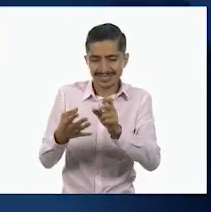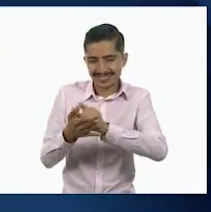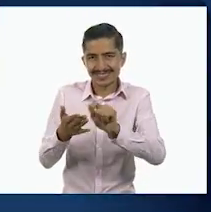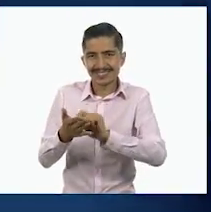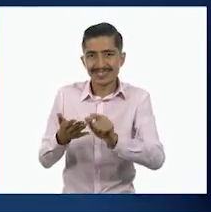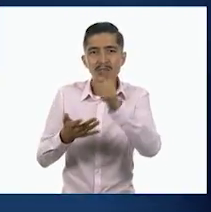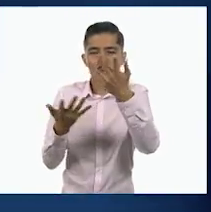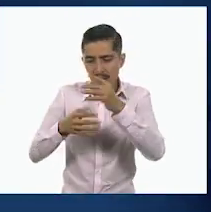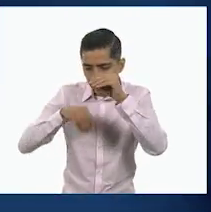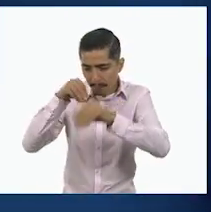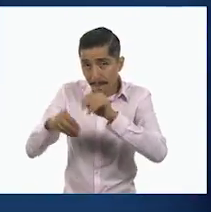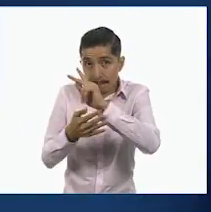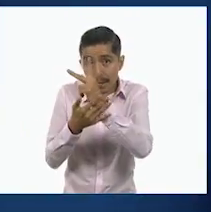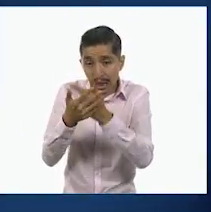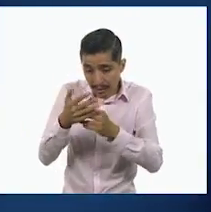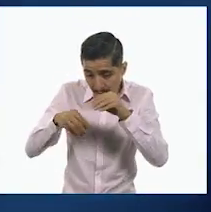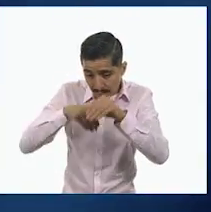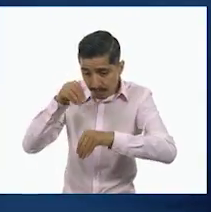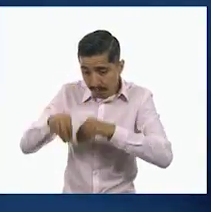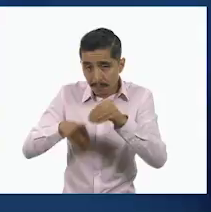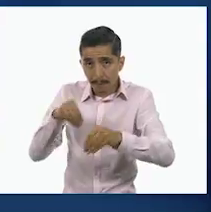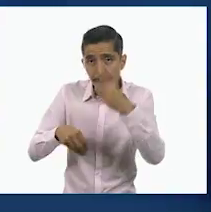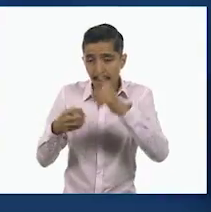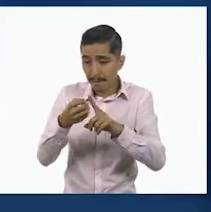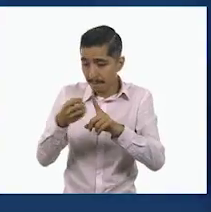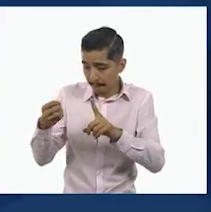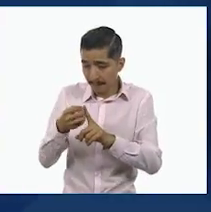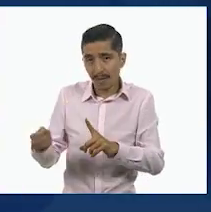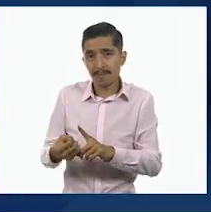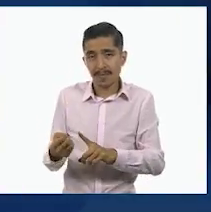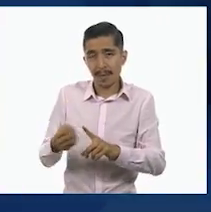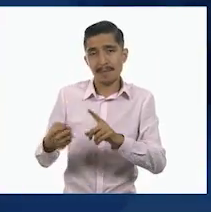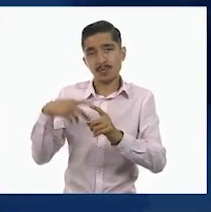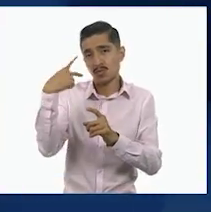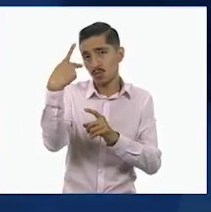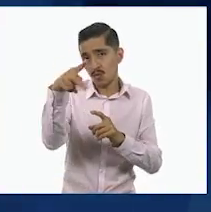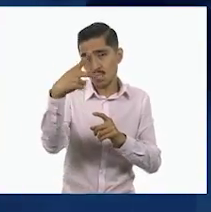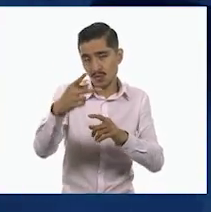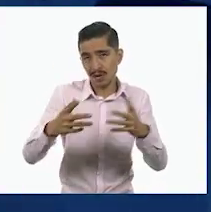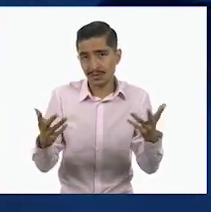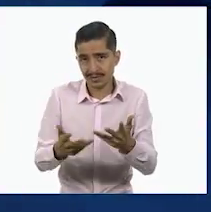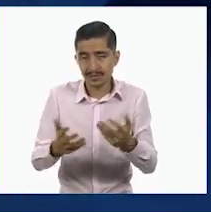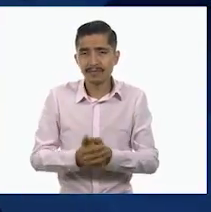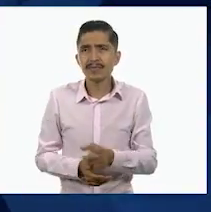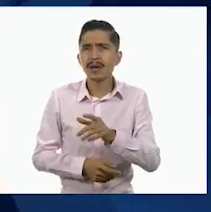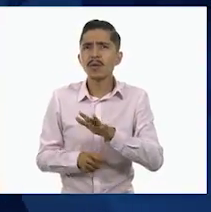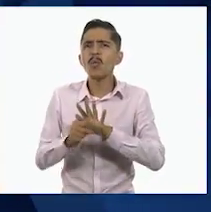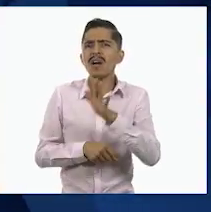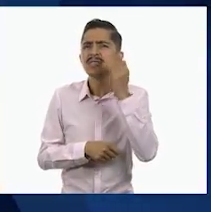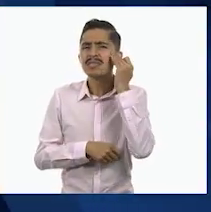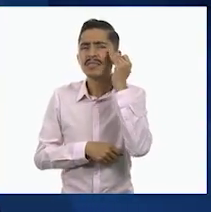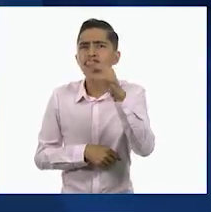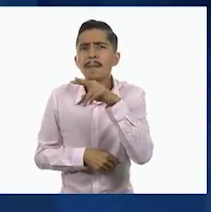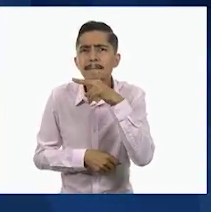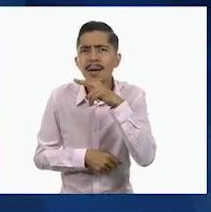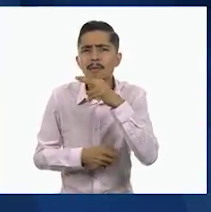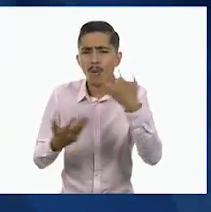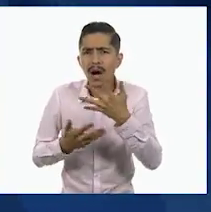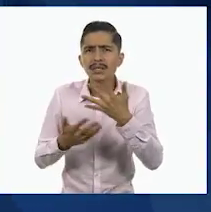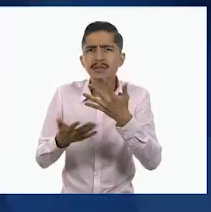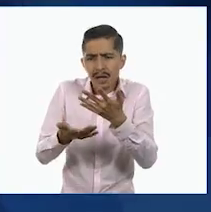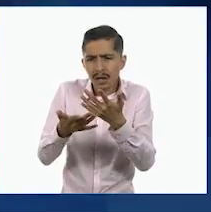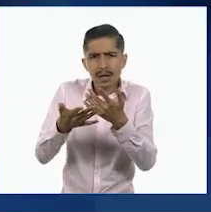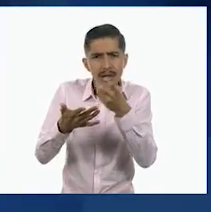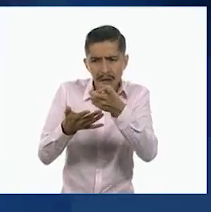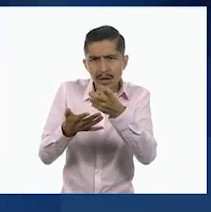un esquema de planificación para redactar el tuyo. ¿Qué tiempo verbal se utiliza en la biografía? ¿Tú sabes,